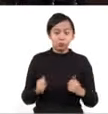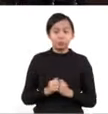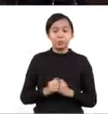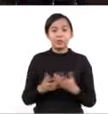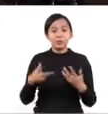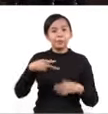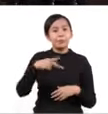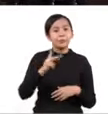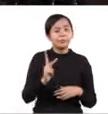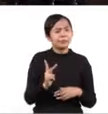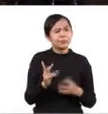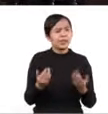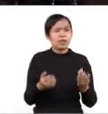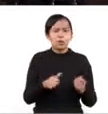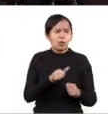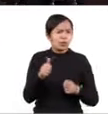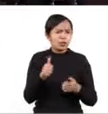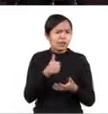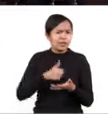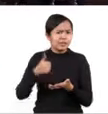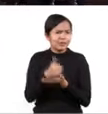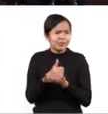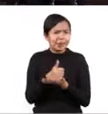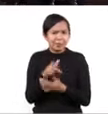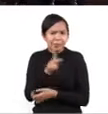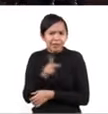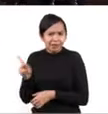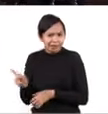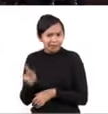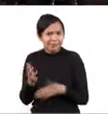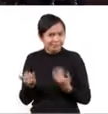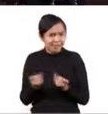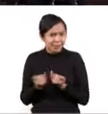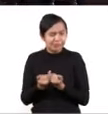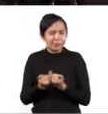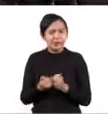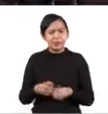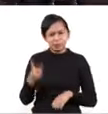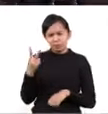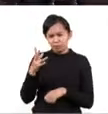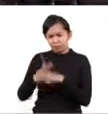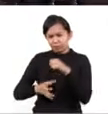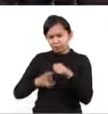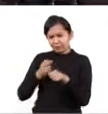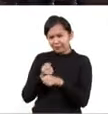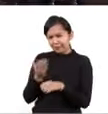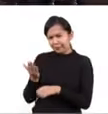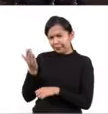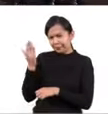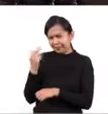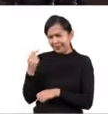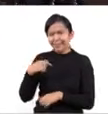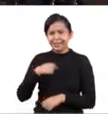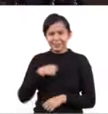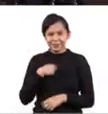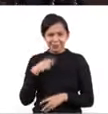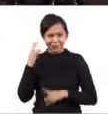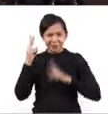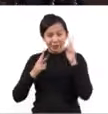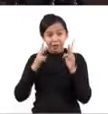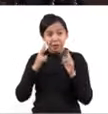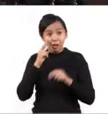hay más similitudes que me llamaron la atención a lo largo de los años durante mis visitas, porque cada vez que vengo a México cambia